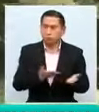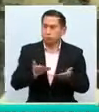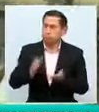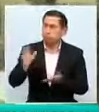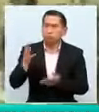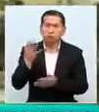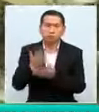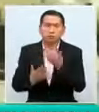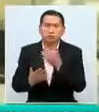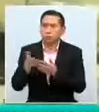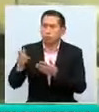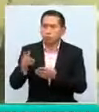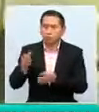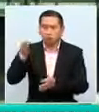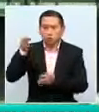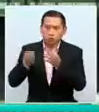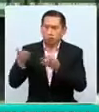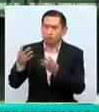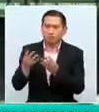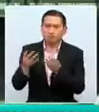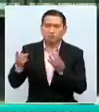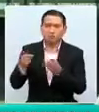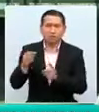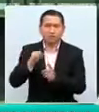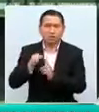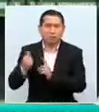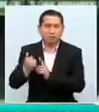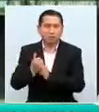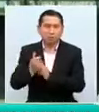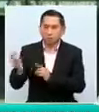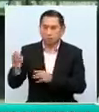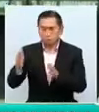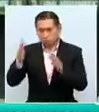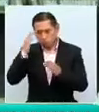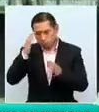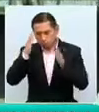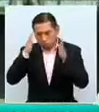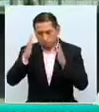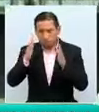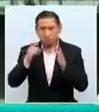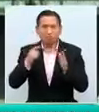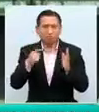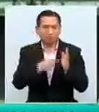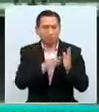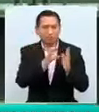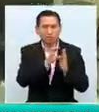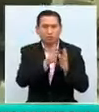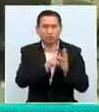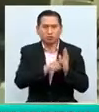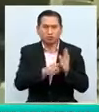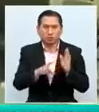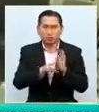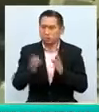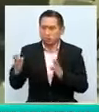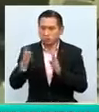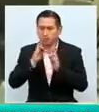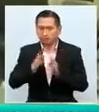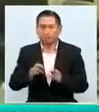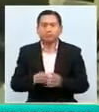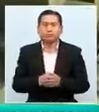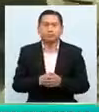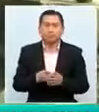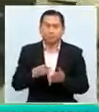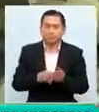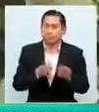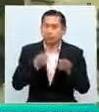manos del Tribunal Agroambiental fallar en consecuencia, ¿no?, de acuerdo a la Constitución y a las leyes en vigencia. Estas demandas